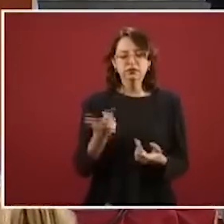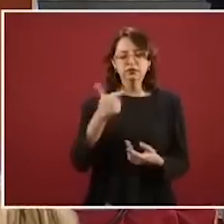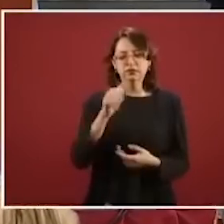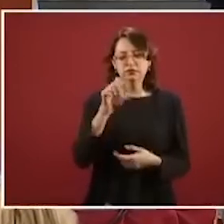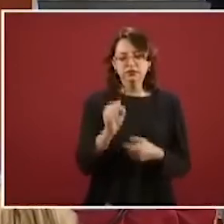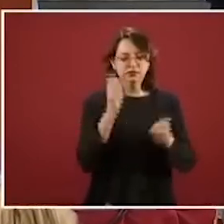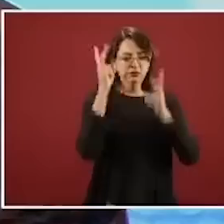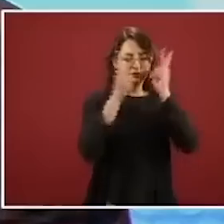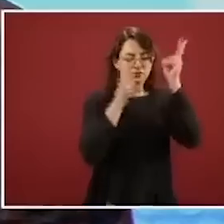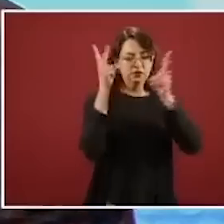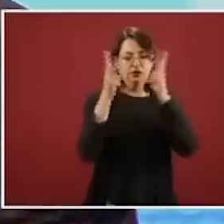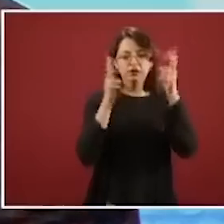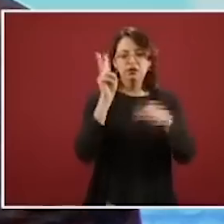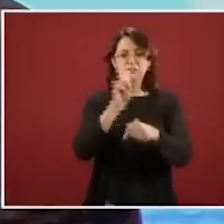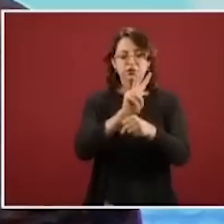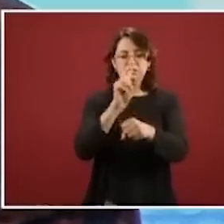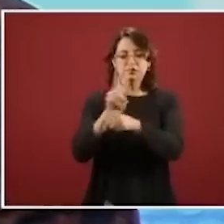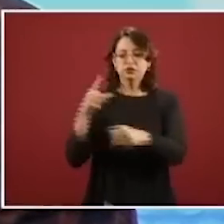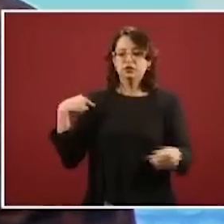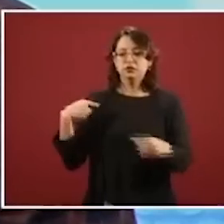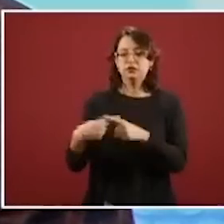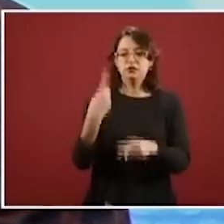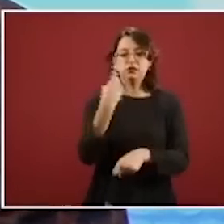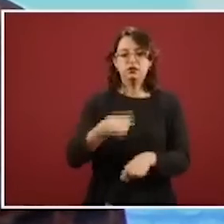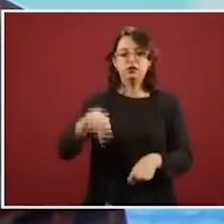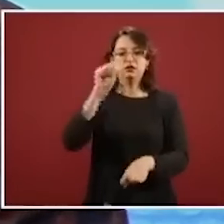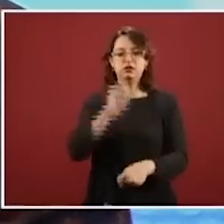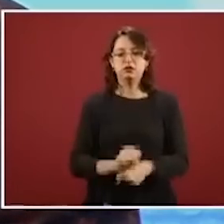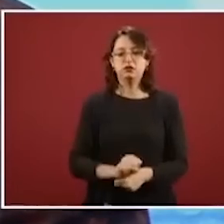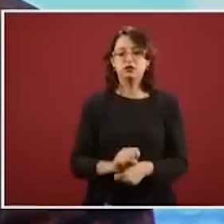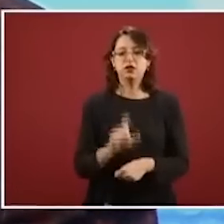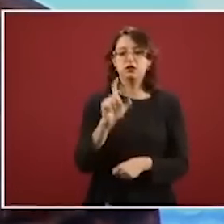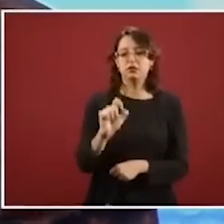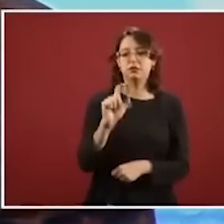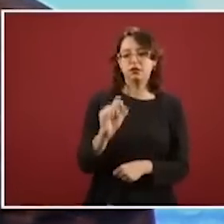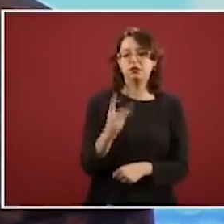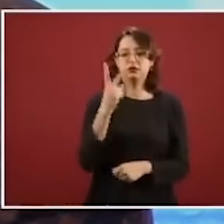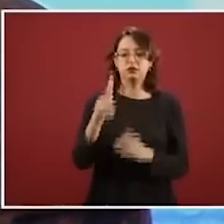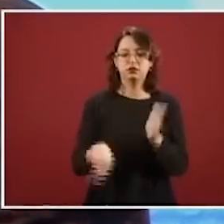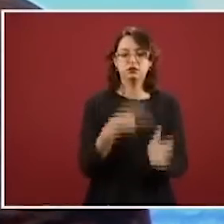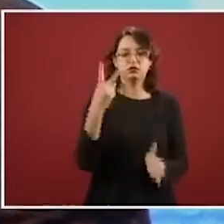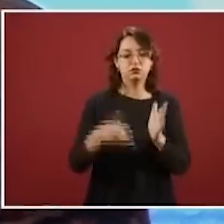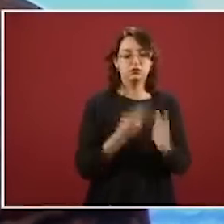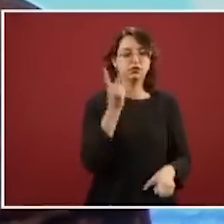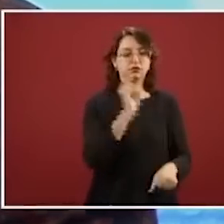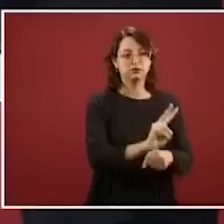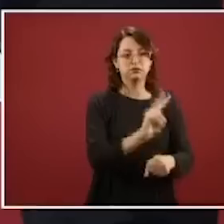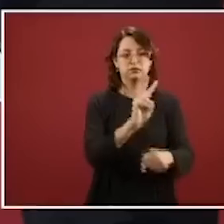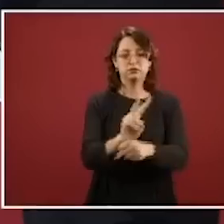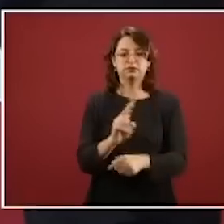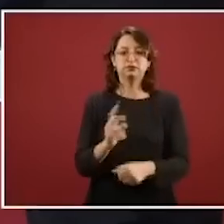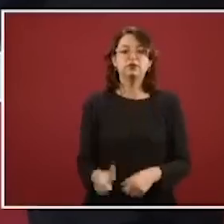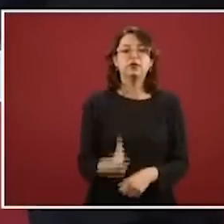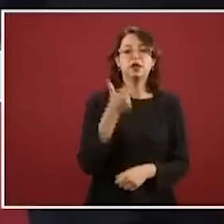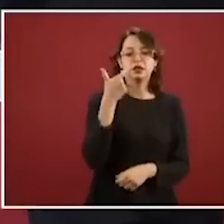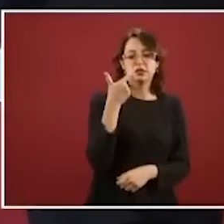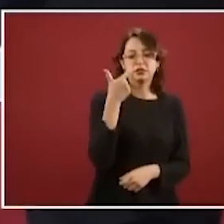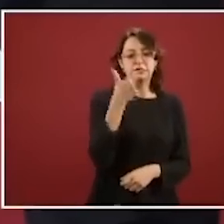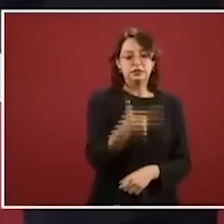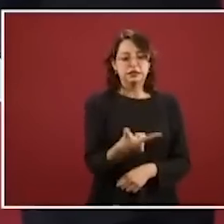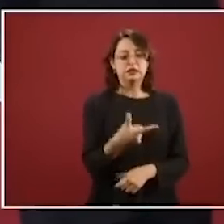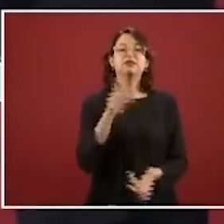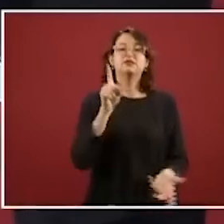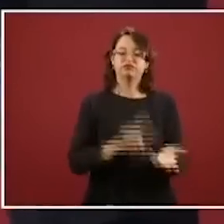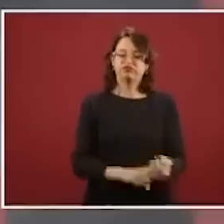servicio, en esta semana que concluyó, realizamos 22 verificaciones, 7 salieron